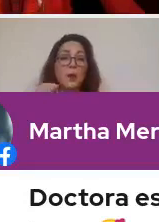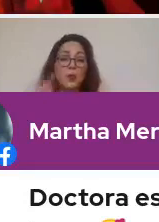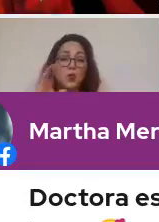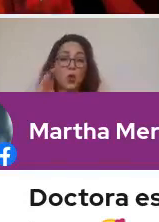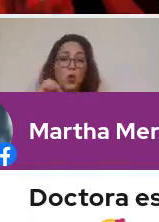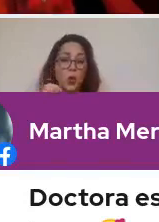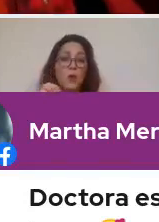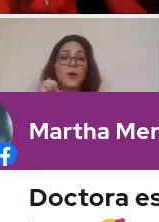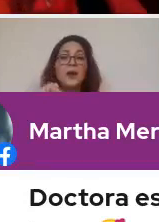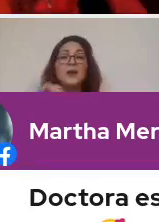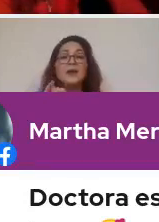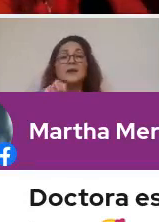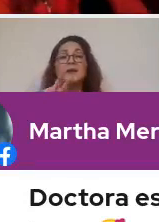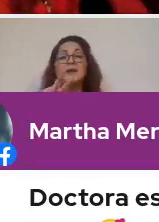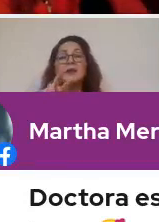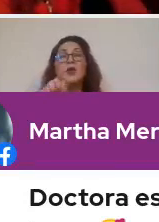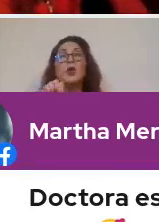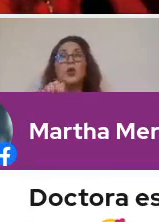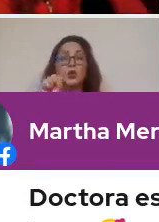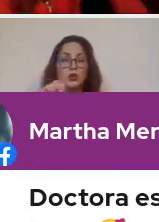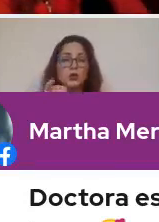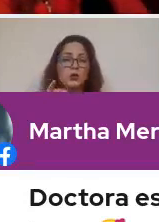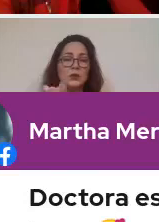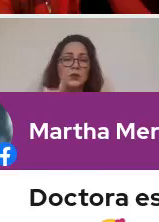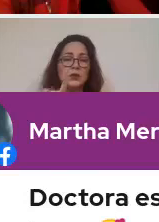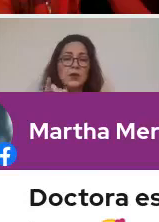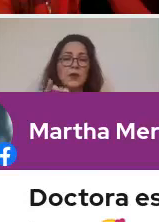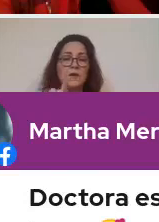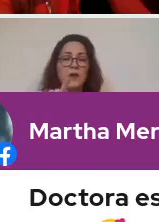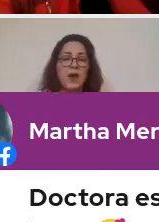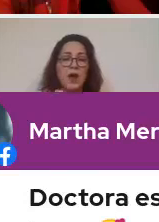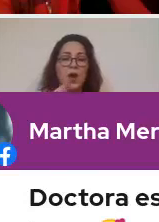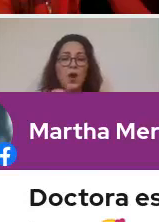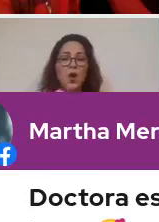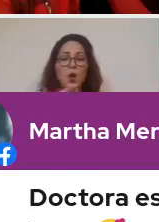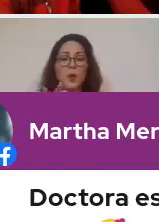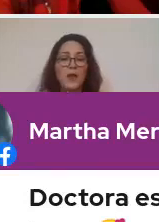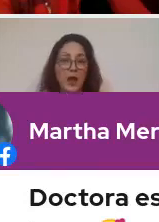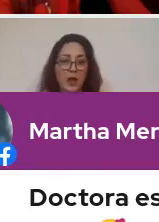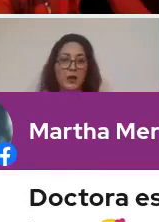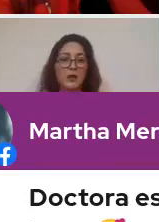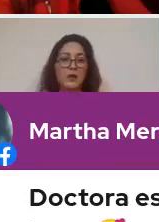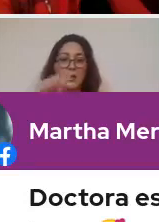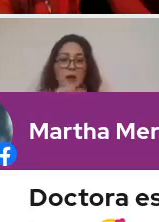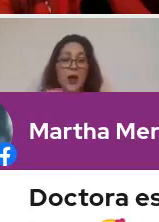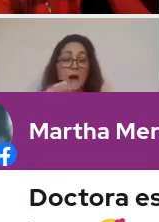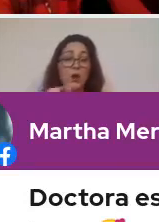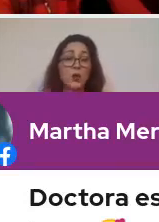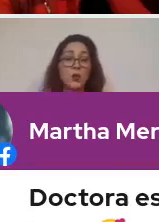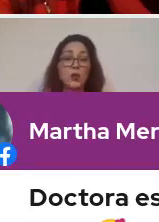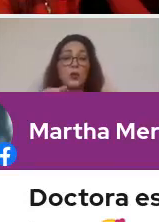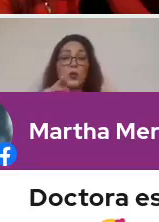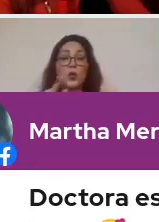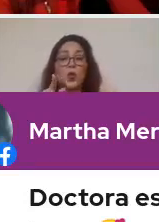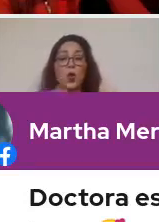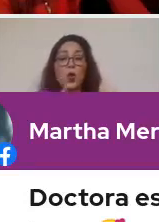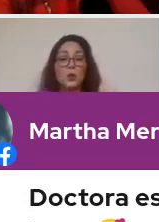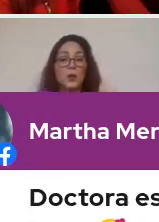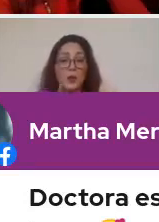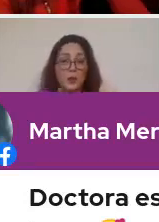esté alimentado, ¿no? Alimentada, pero ahora desde externo, ¿no? Esta publicidad, este